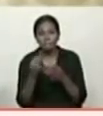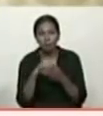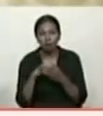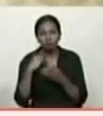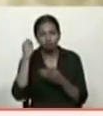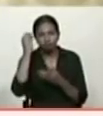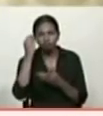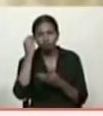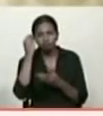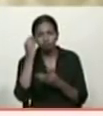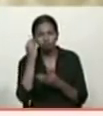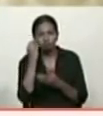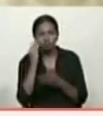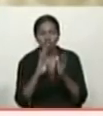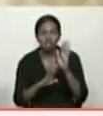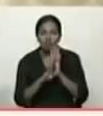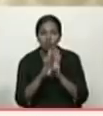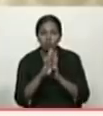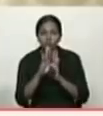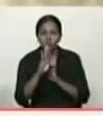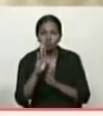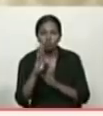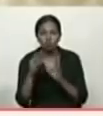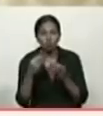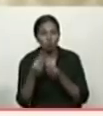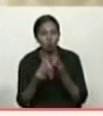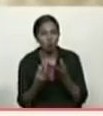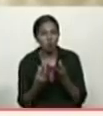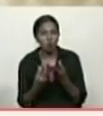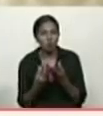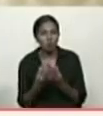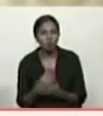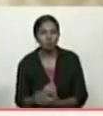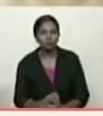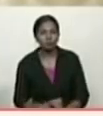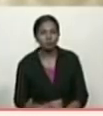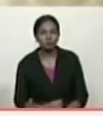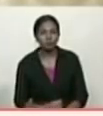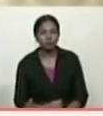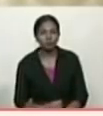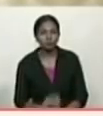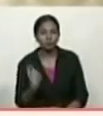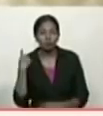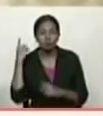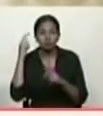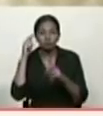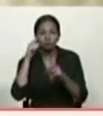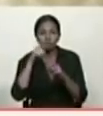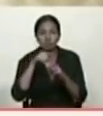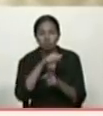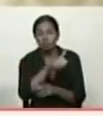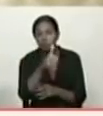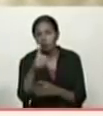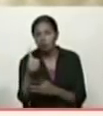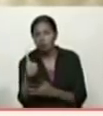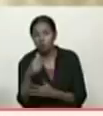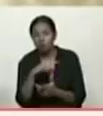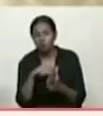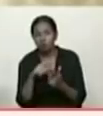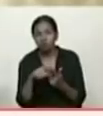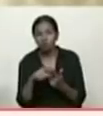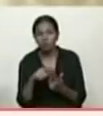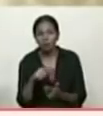Tiene un proceso, una metodología, tiene unas metas a lograr en cada fase y pareciera